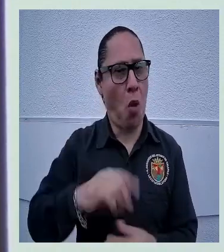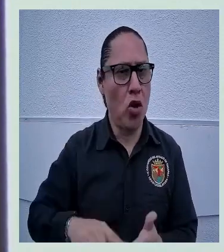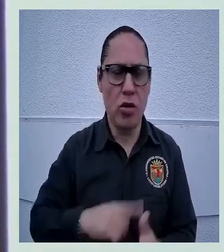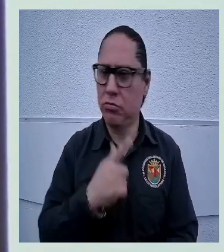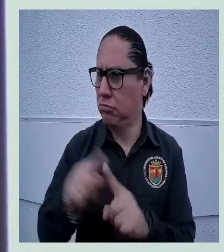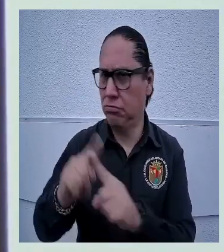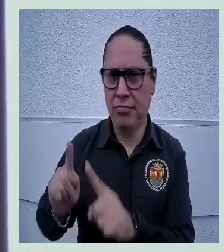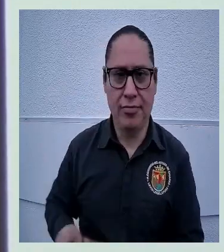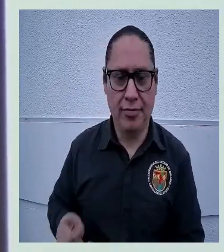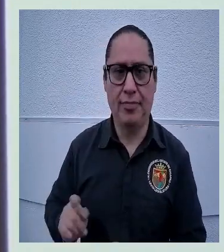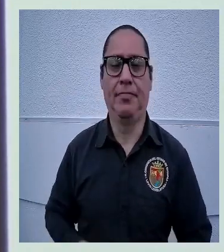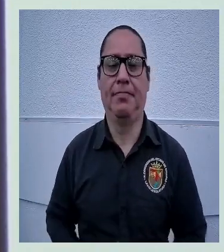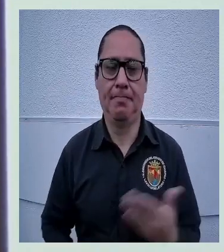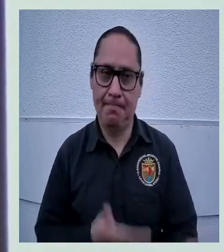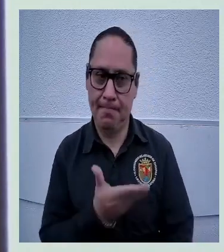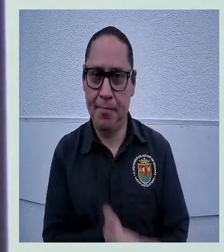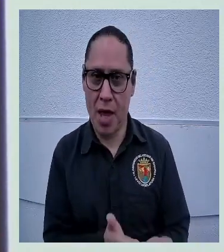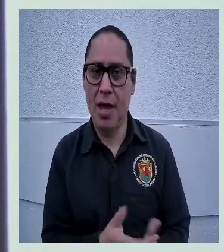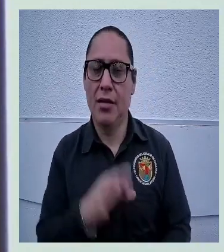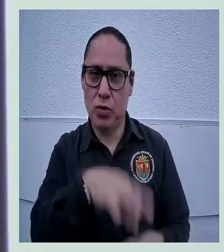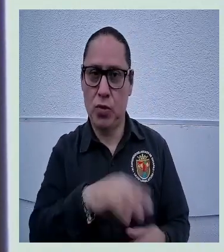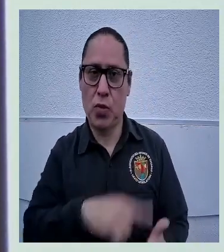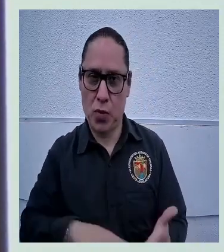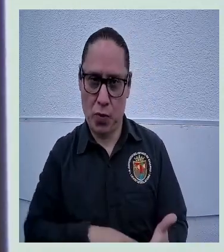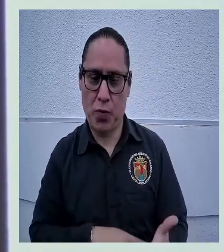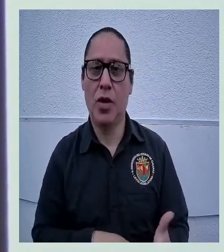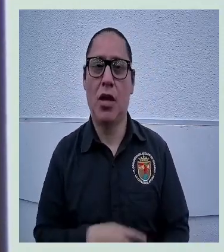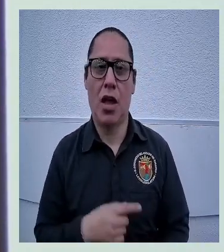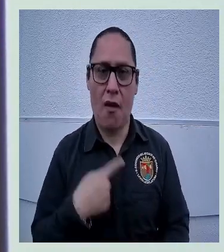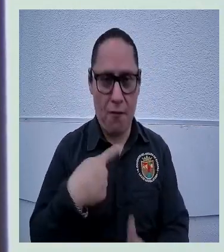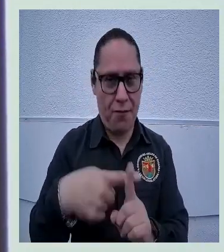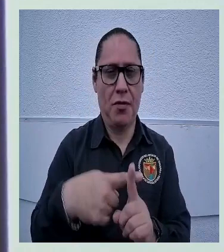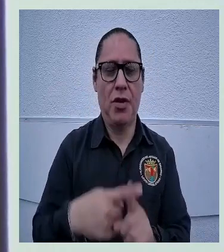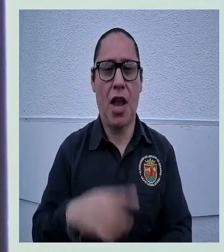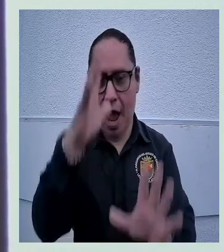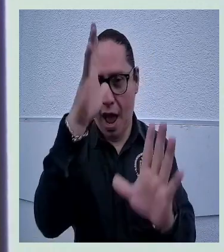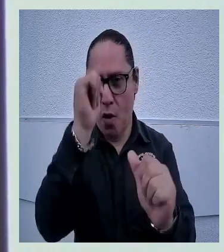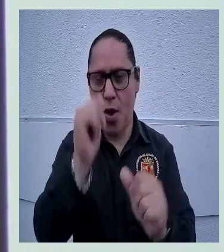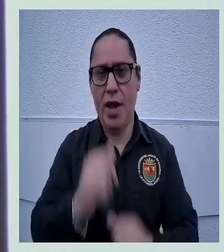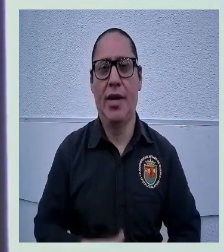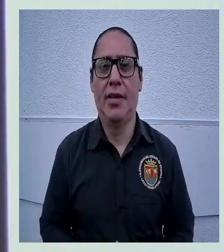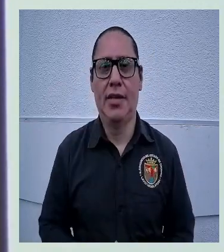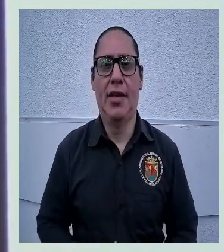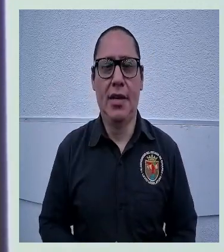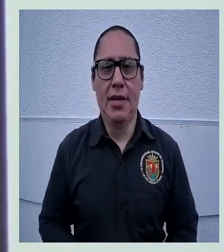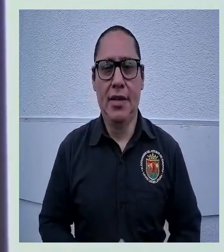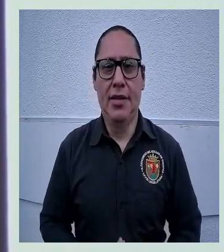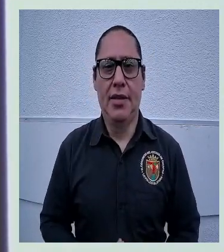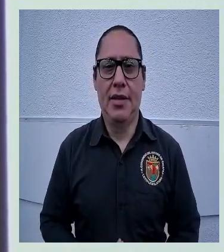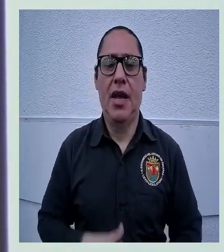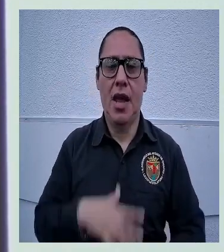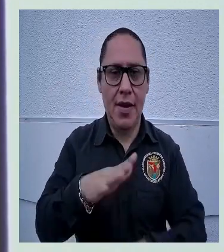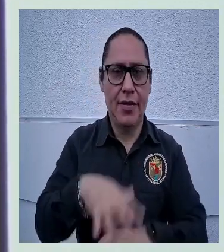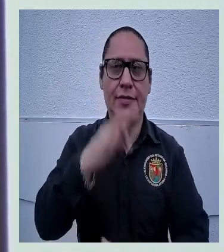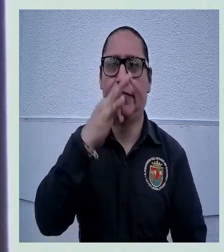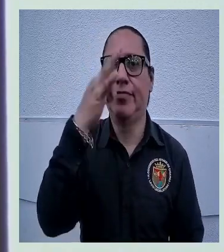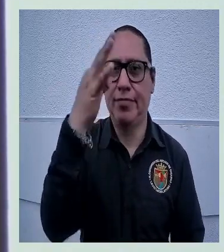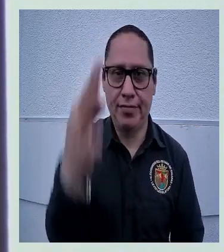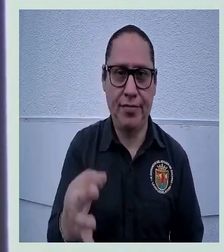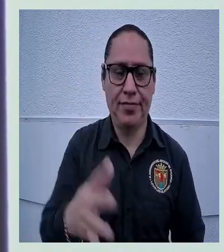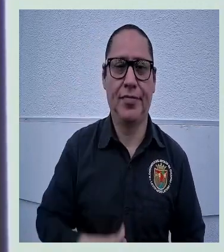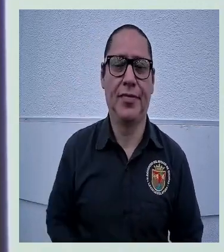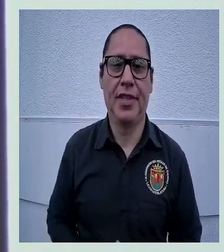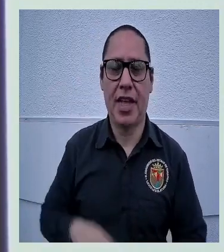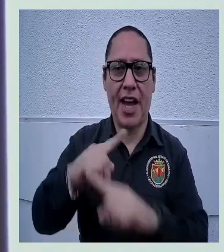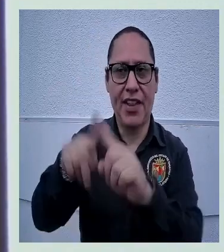compañeros que pido su voto favorable para el presente punto de acuerdo que tiene como objeto exhortar respetuosamente